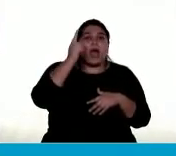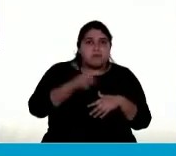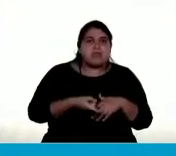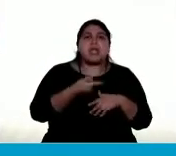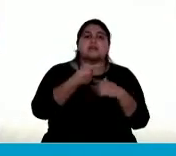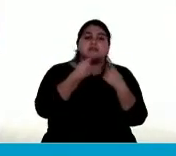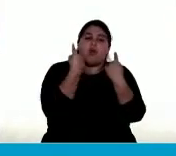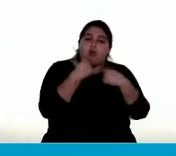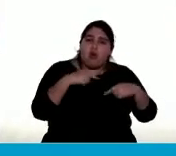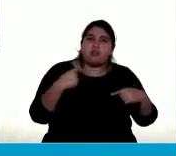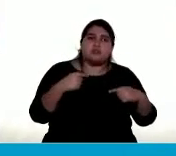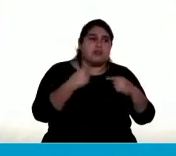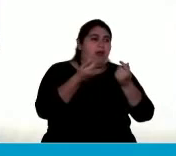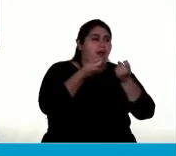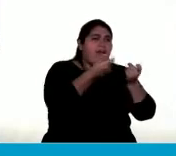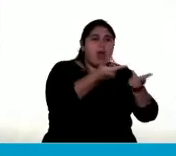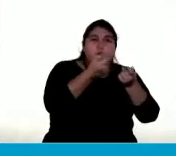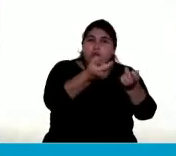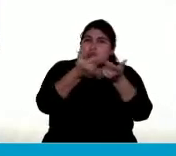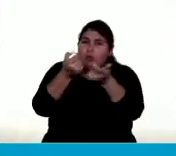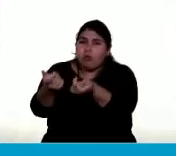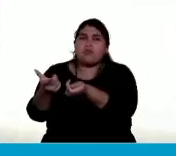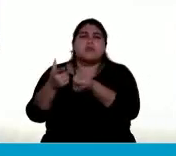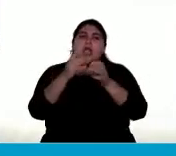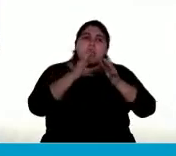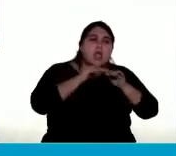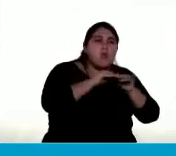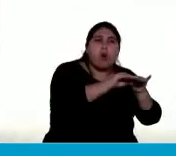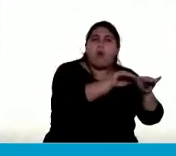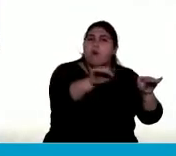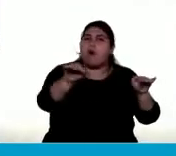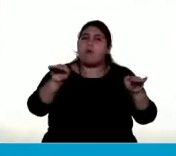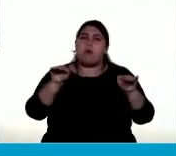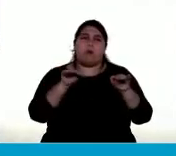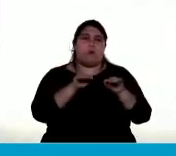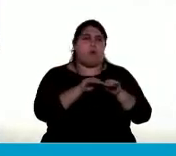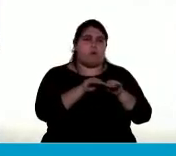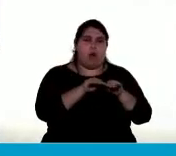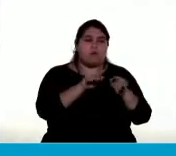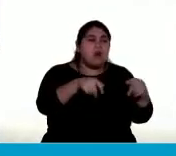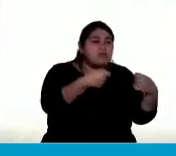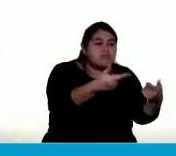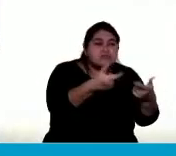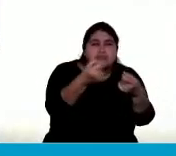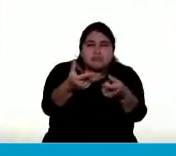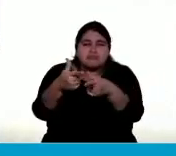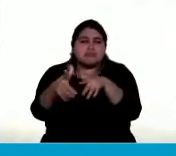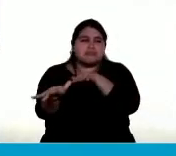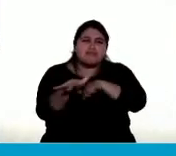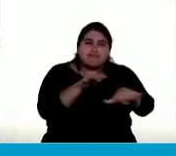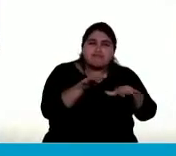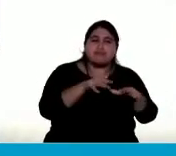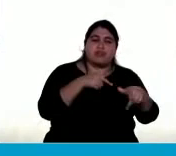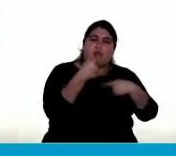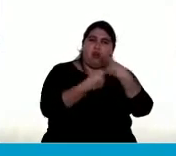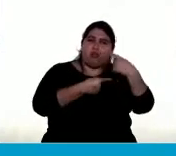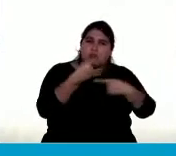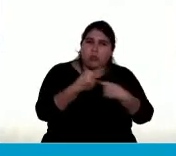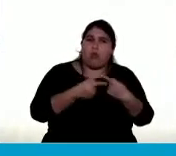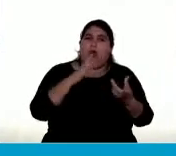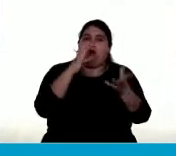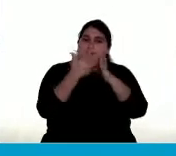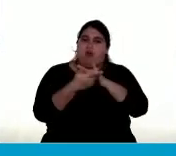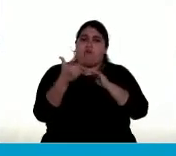recursos que se distribuyan equitativamente, se distribuyan para que puedan funcionar, se distribuyan para que puedan